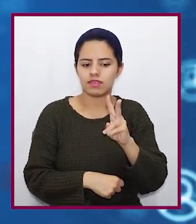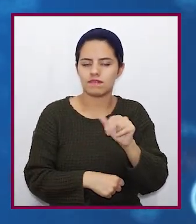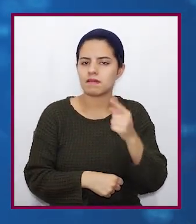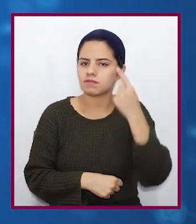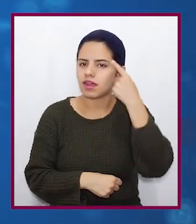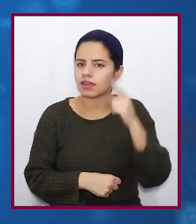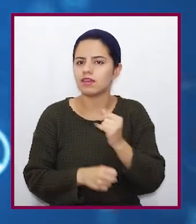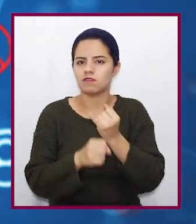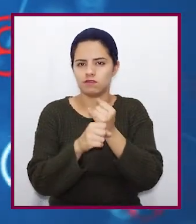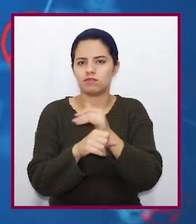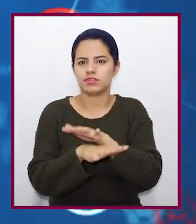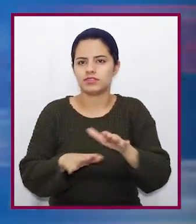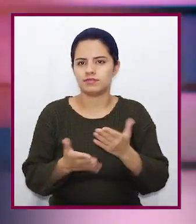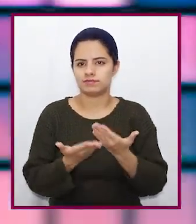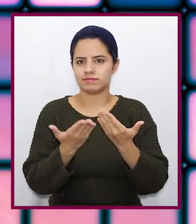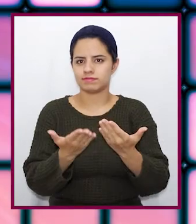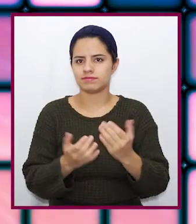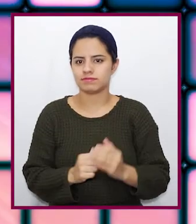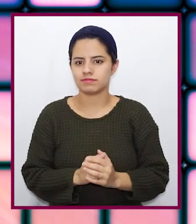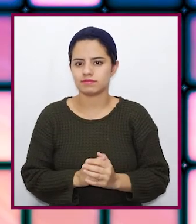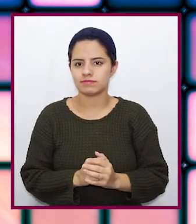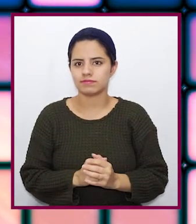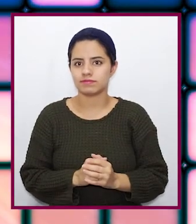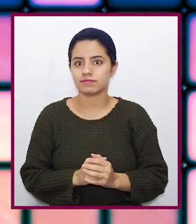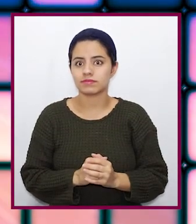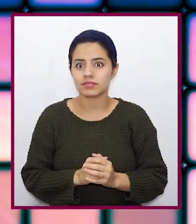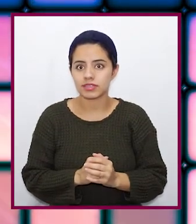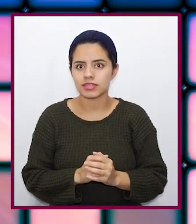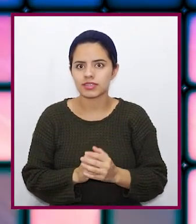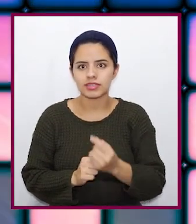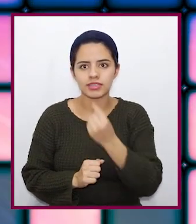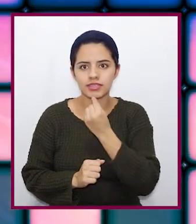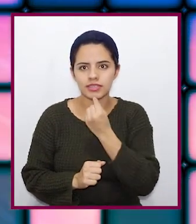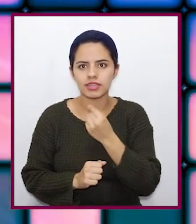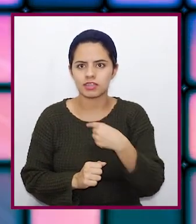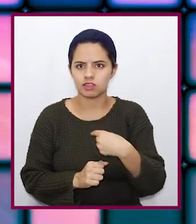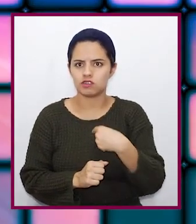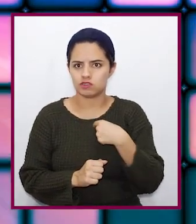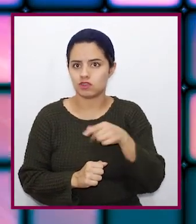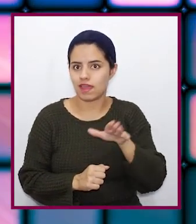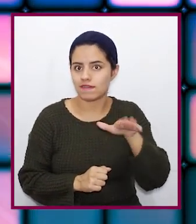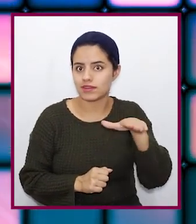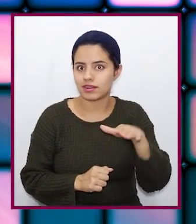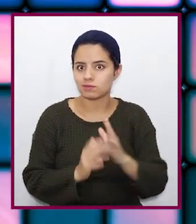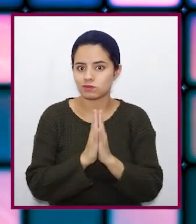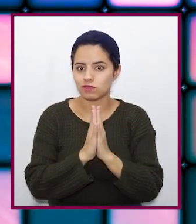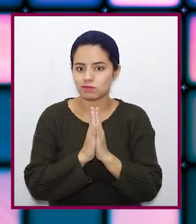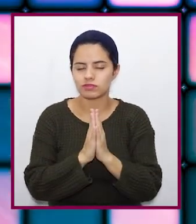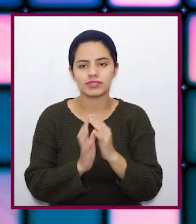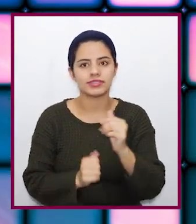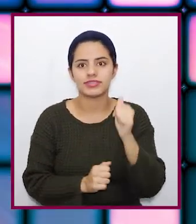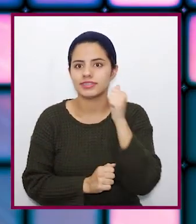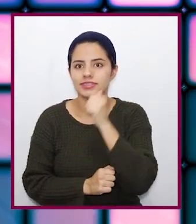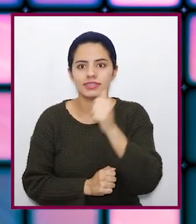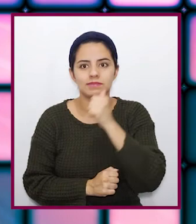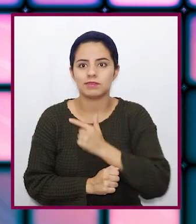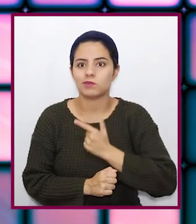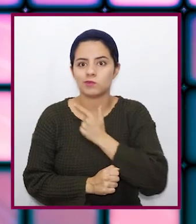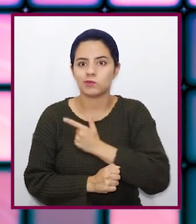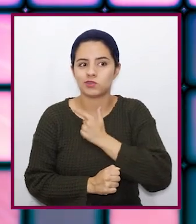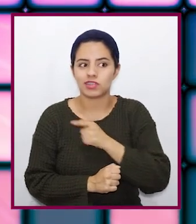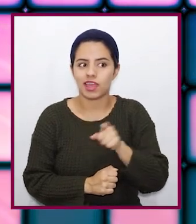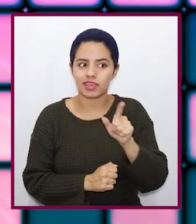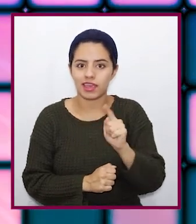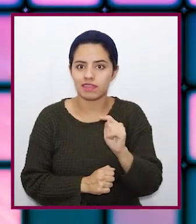reportaje sobre los derechos digitales? Ay, mi niña, pero déjame llamarla a mí, por favor. Siempre me emociono cuando aparece esa